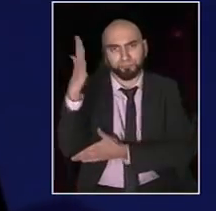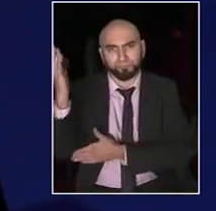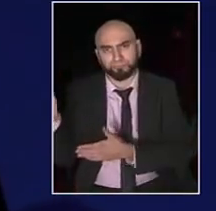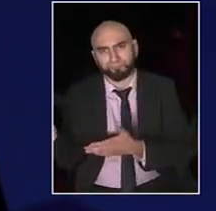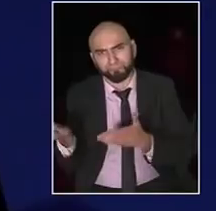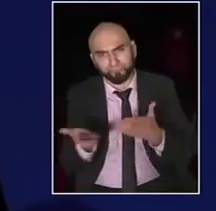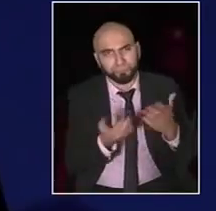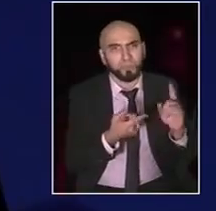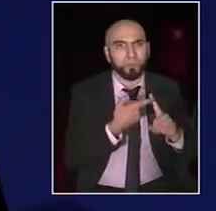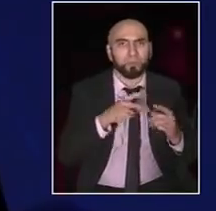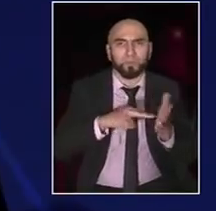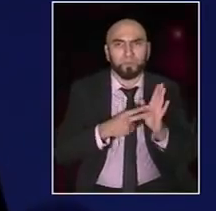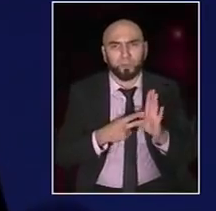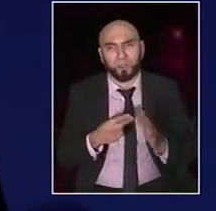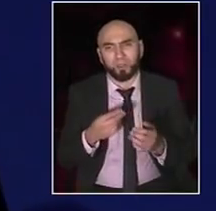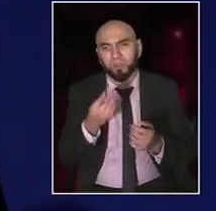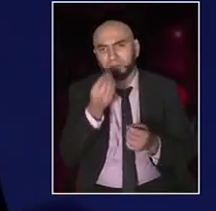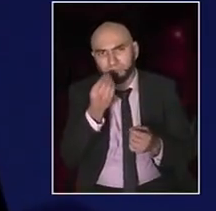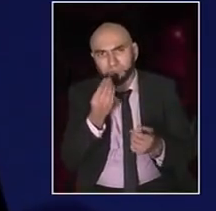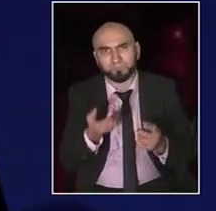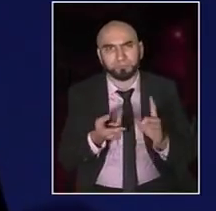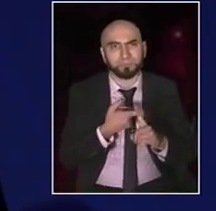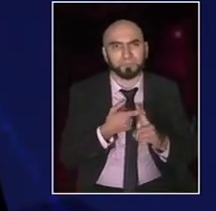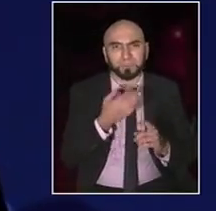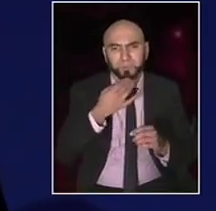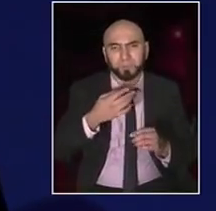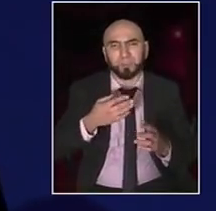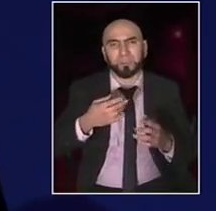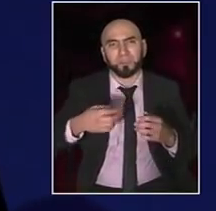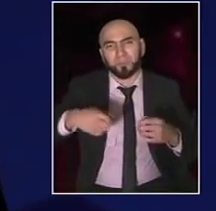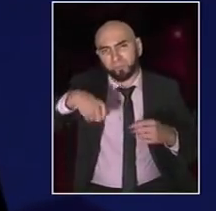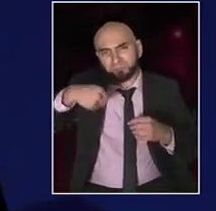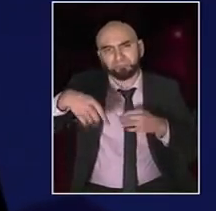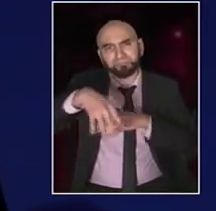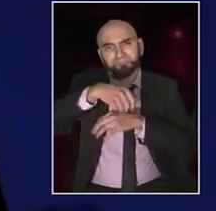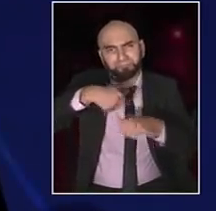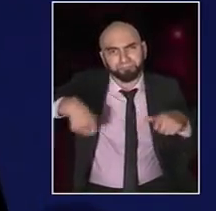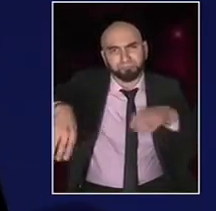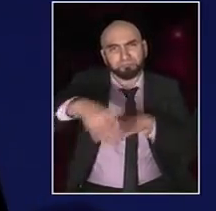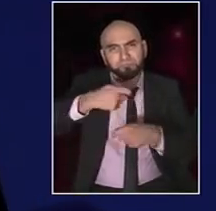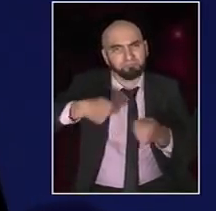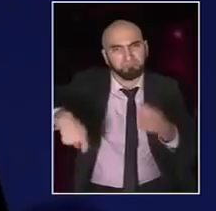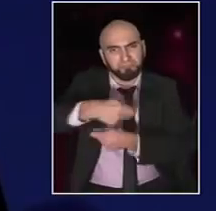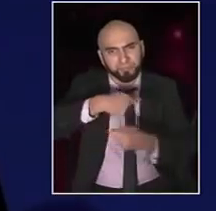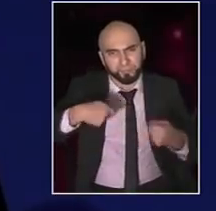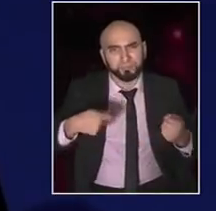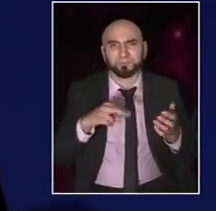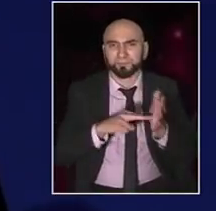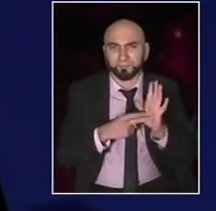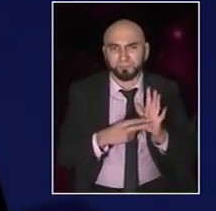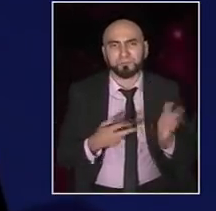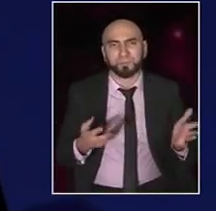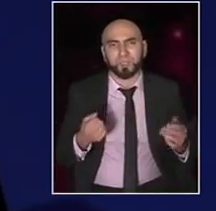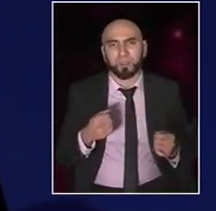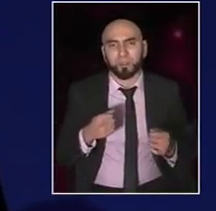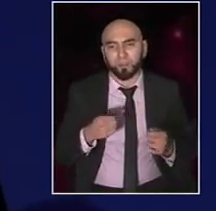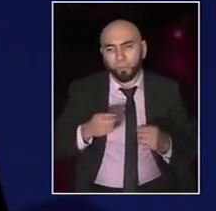y salud, la violencia generada por el narcotráfico y las desigualdades sociales y laborales, la preservación de los